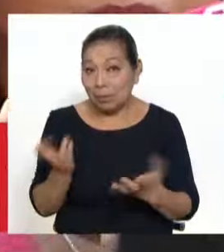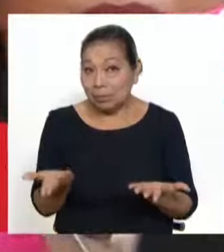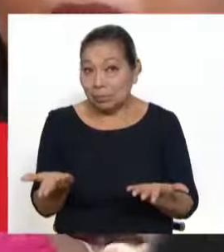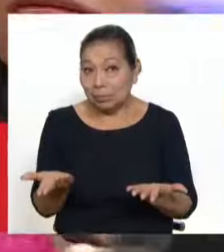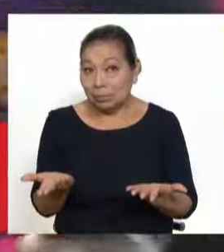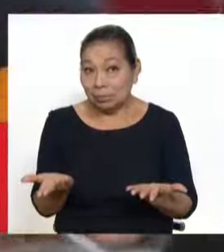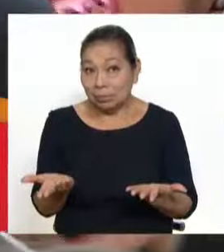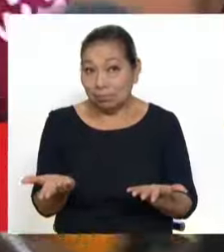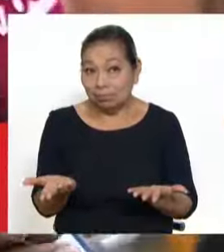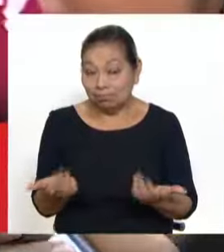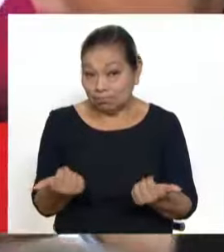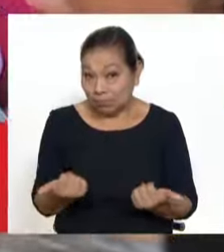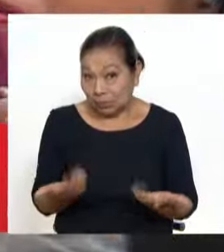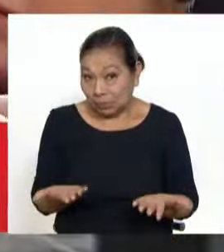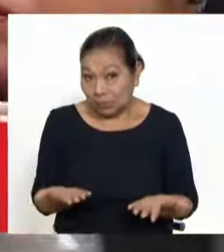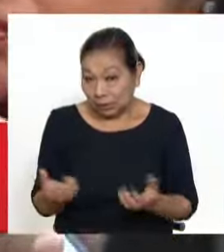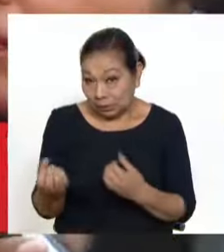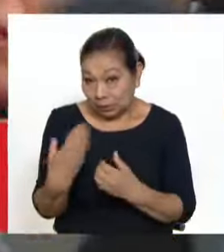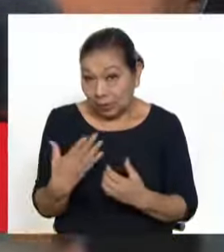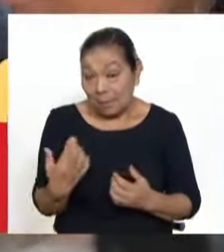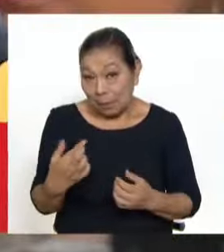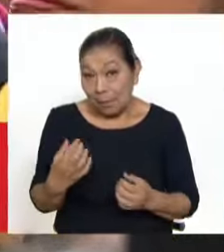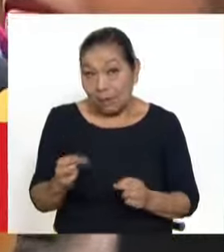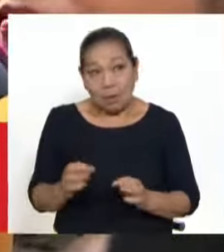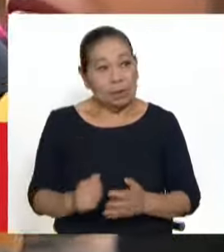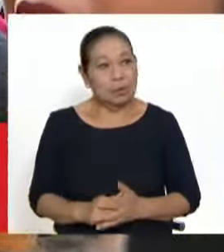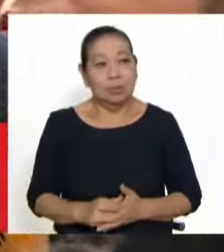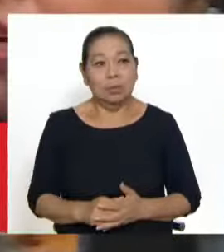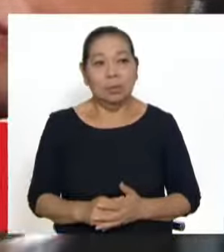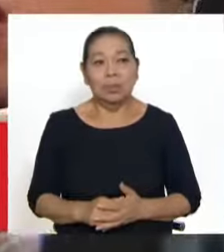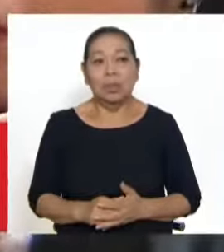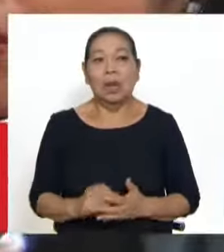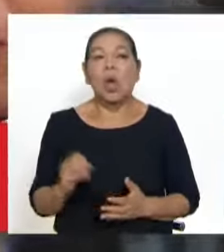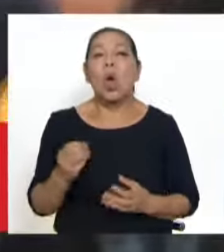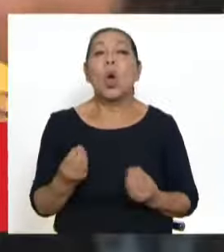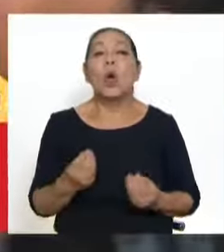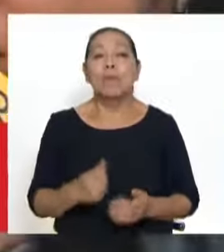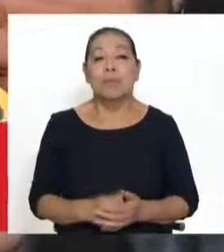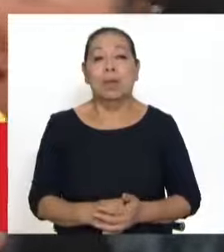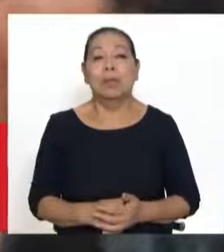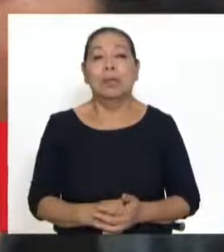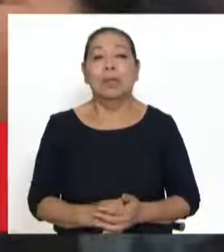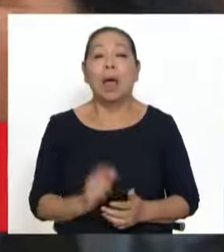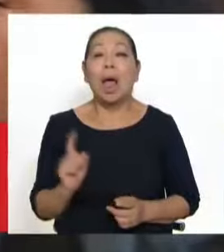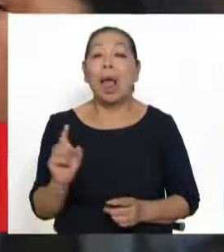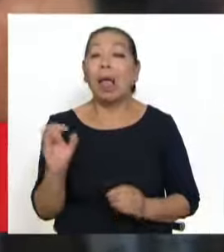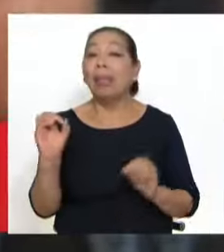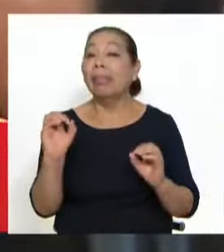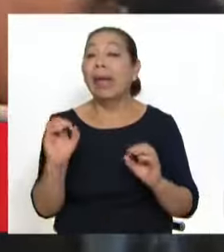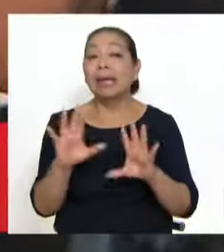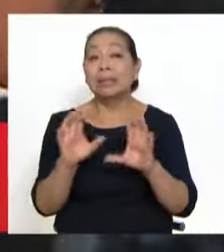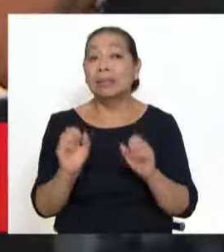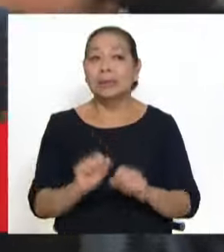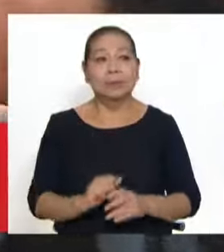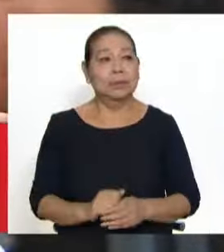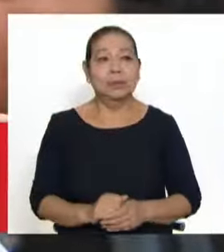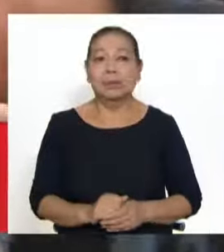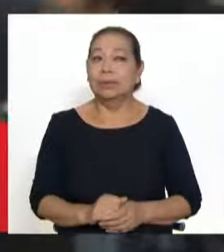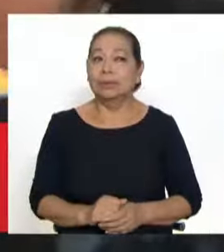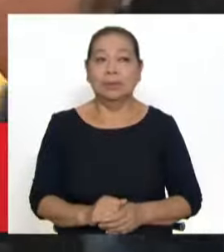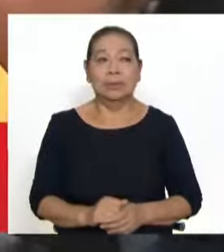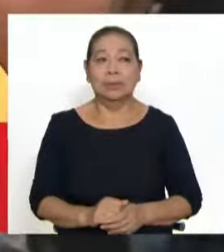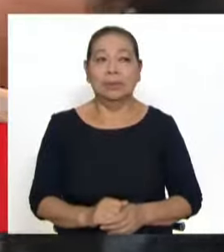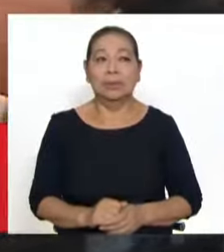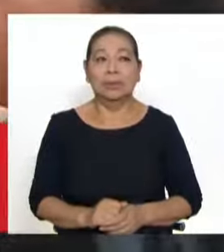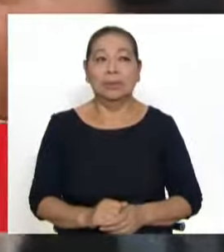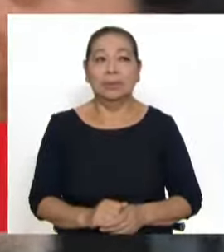o fue jalado? ¿Va a tener esa información el padre de familia? No fue jalado. Pero hay algunos que no han pasado.